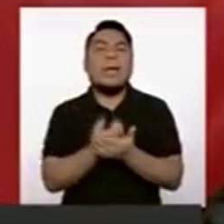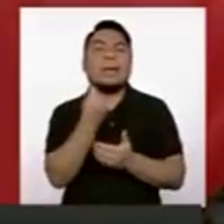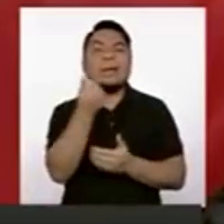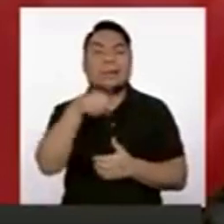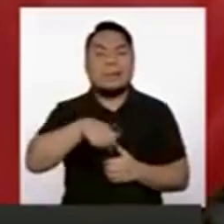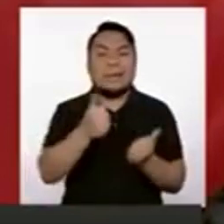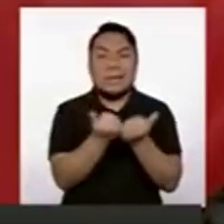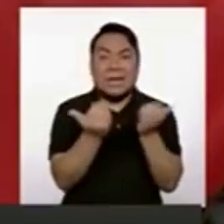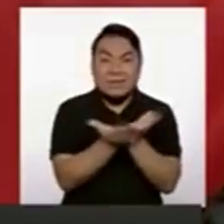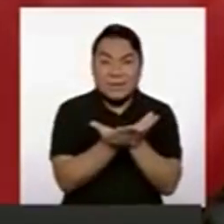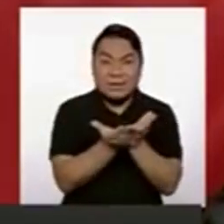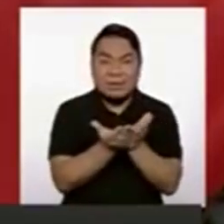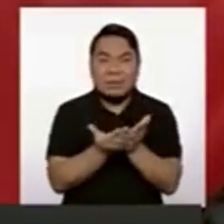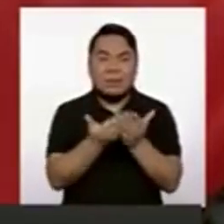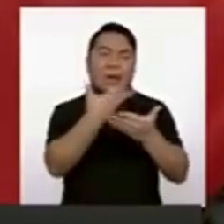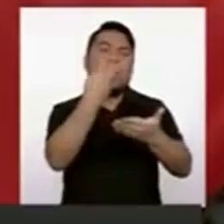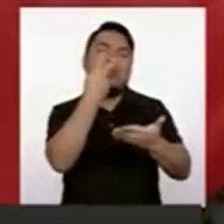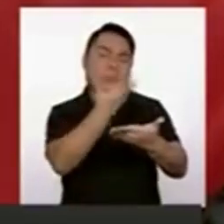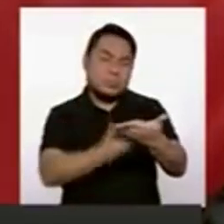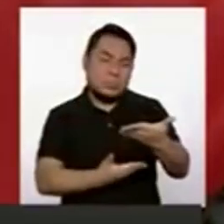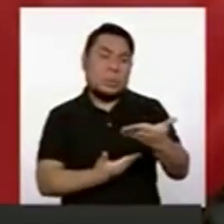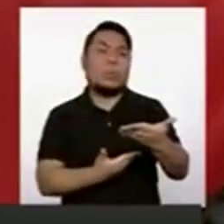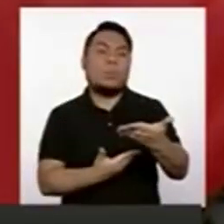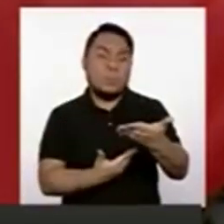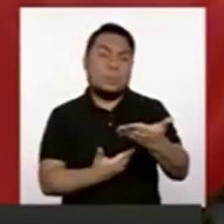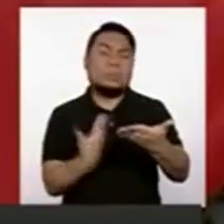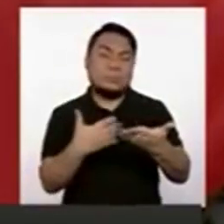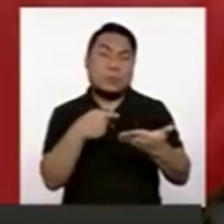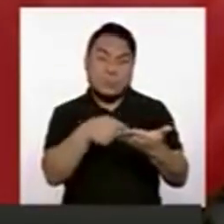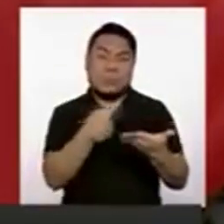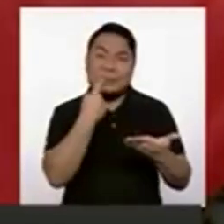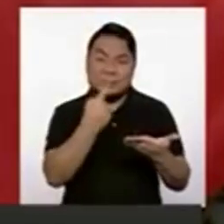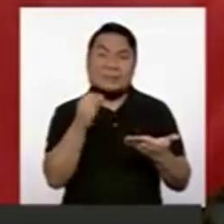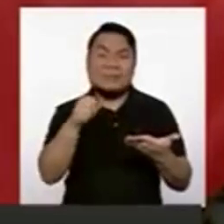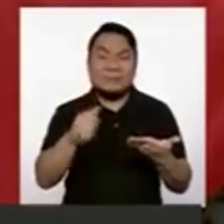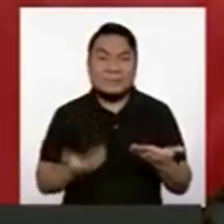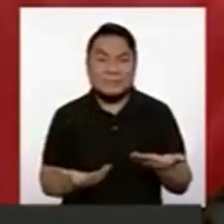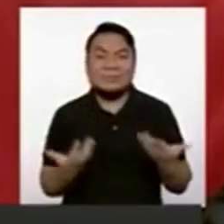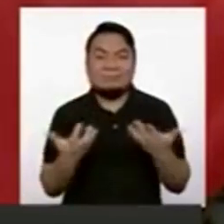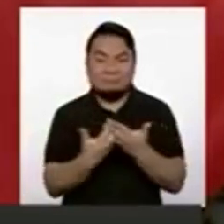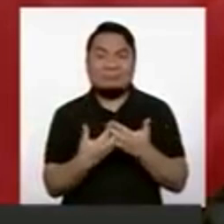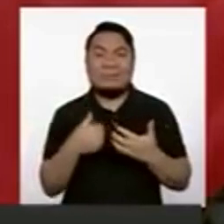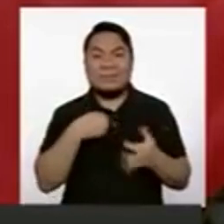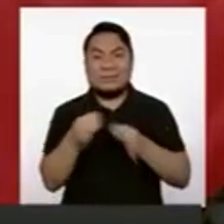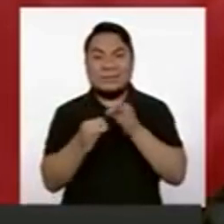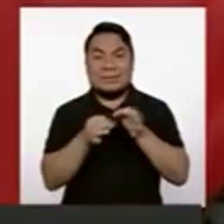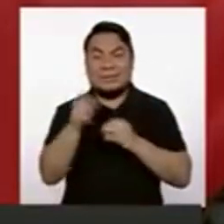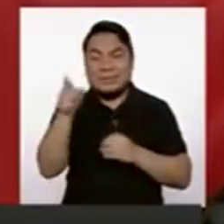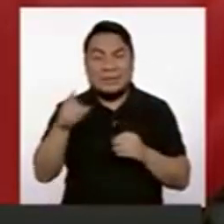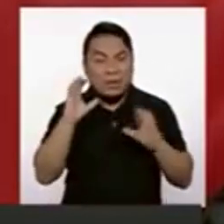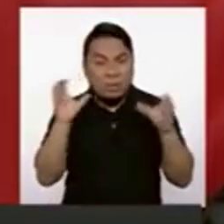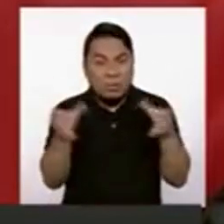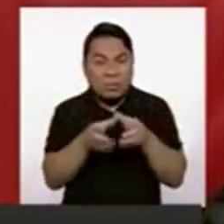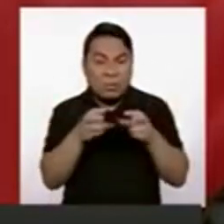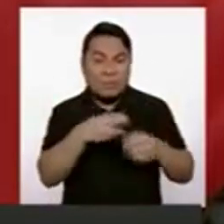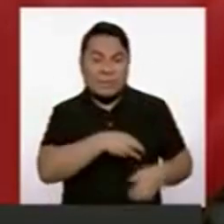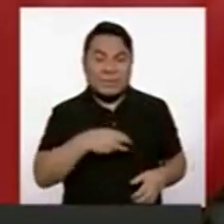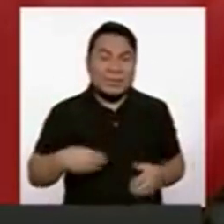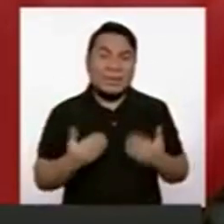abril ratifican la proyección que había dado y nos había explicado aquí en Consejo de